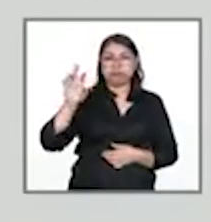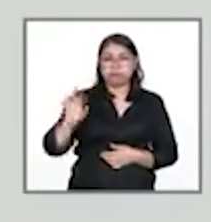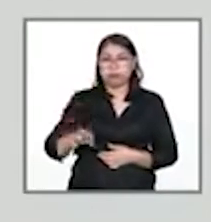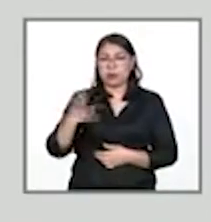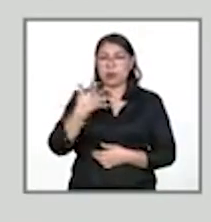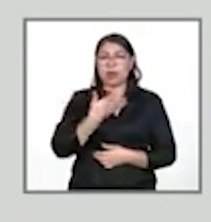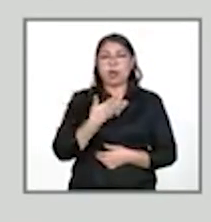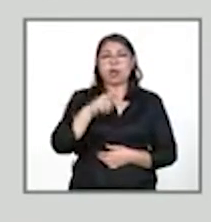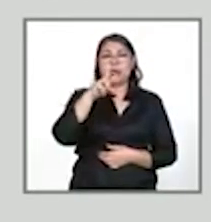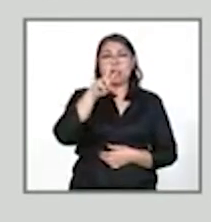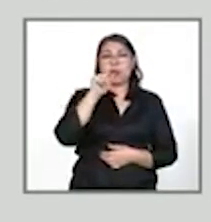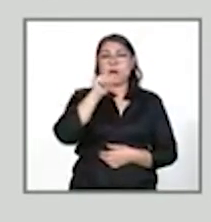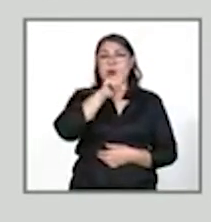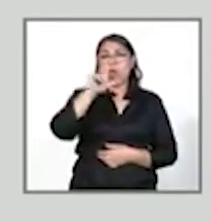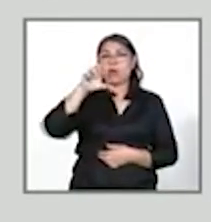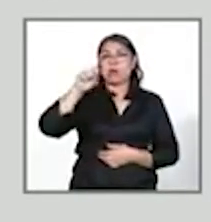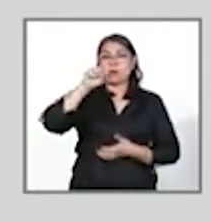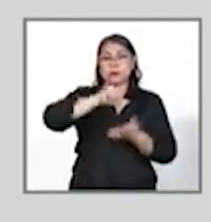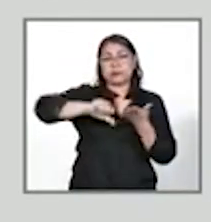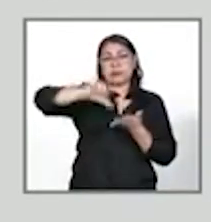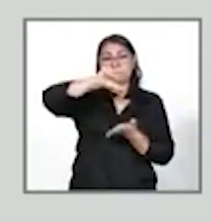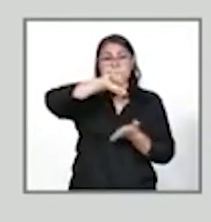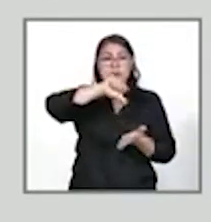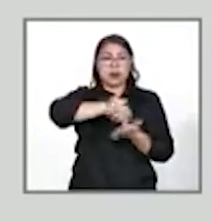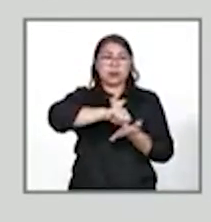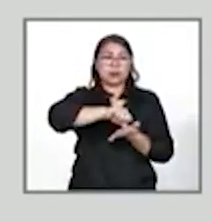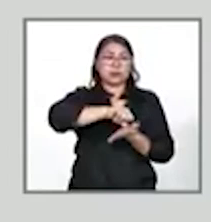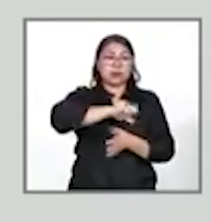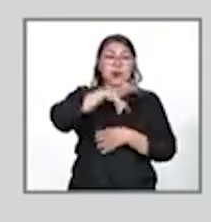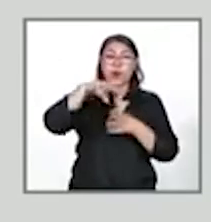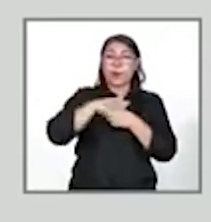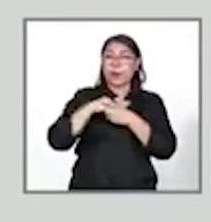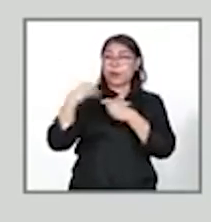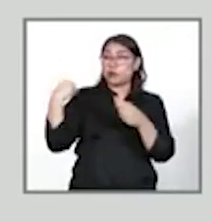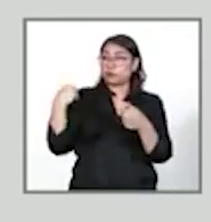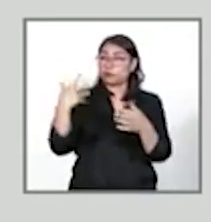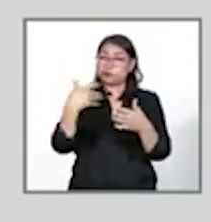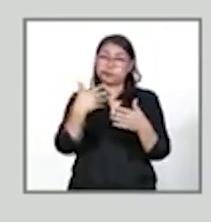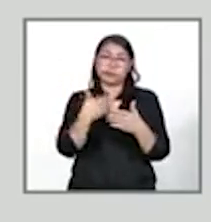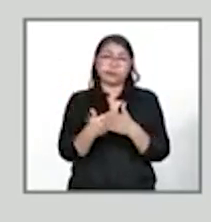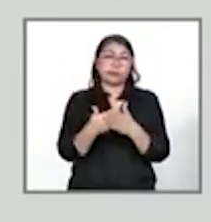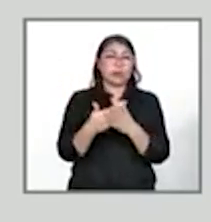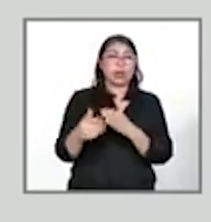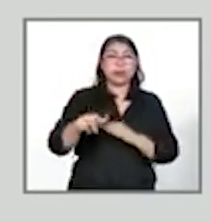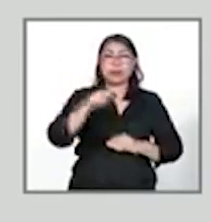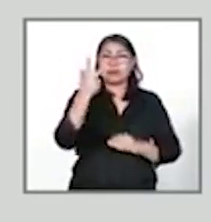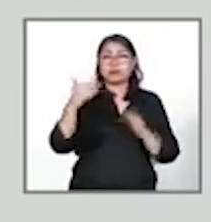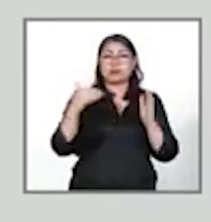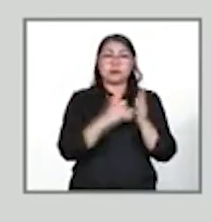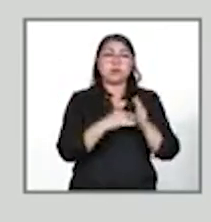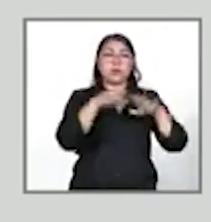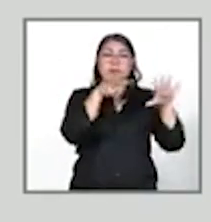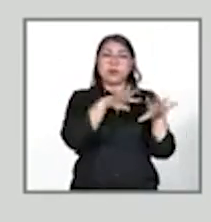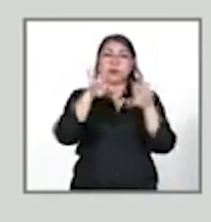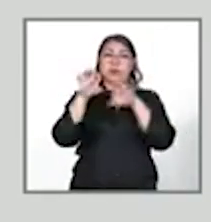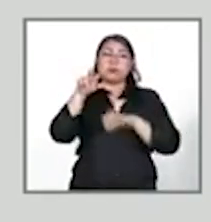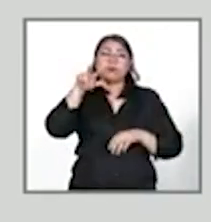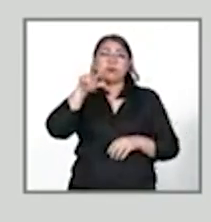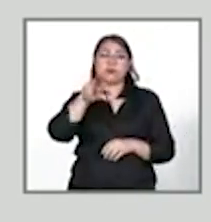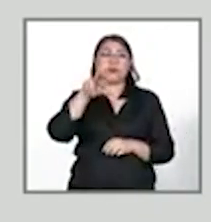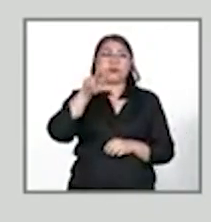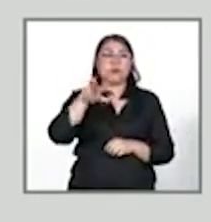sanitaria, tenemos un registro en la jurisdicción sanitaria número 1 de